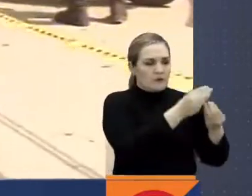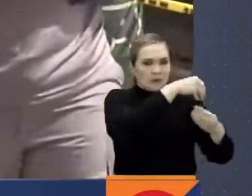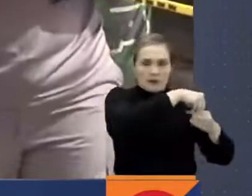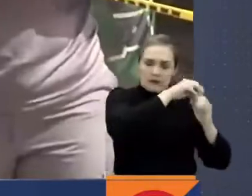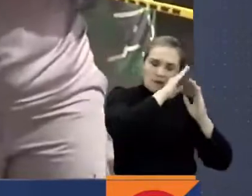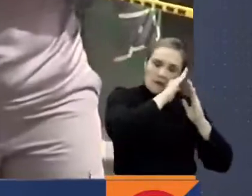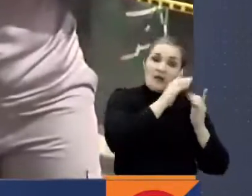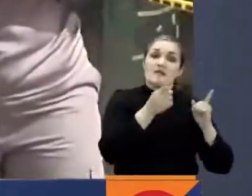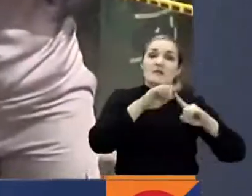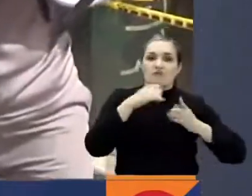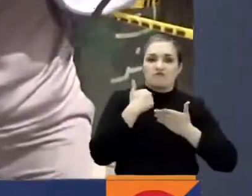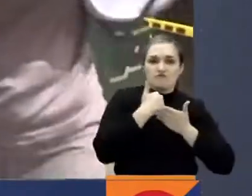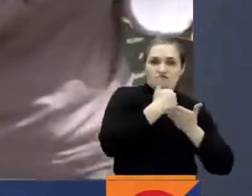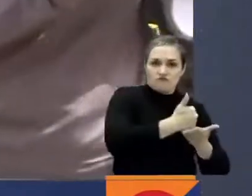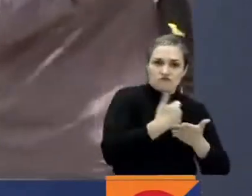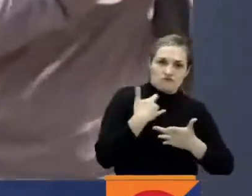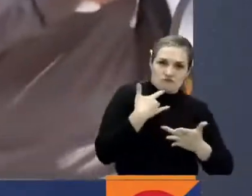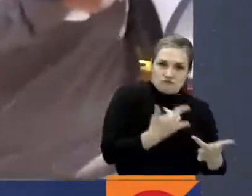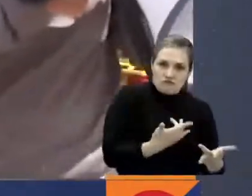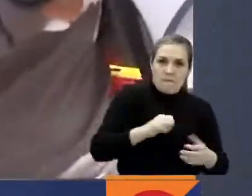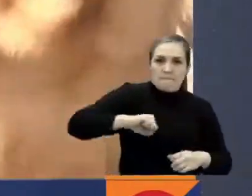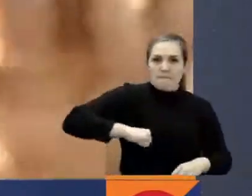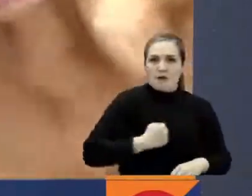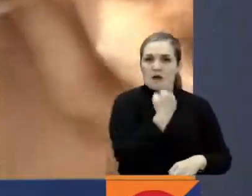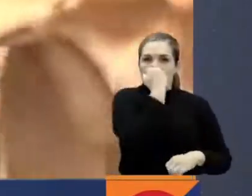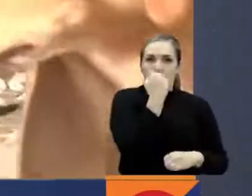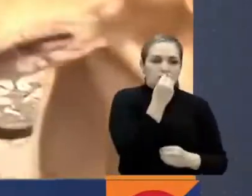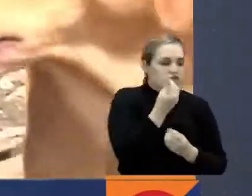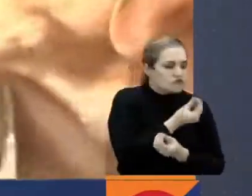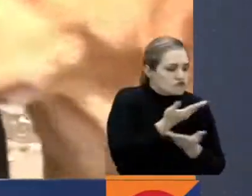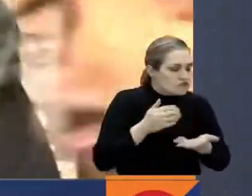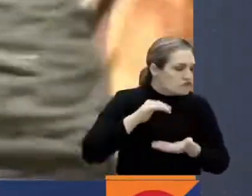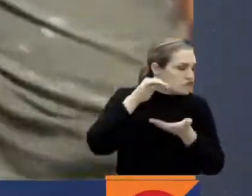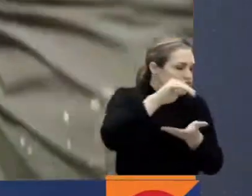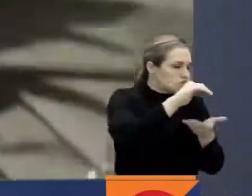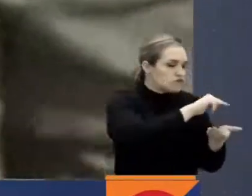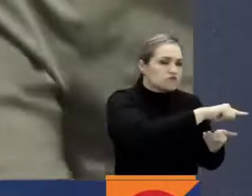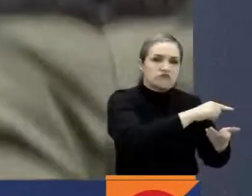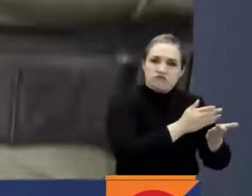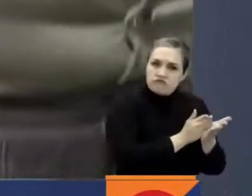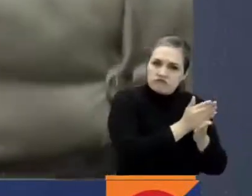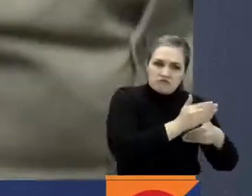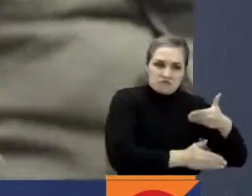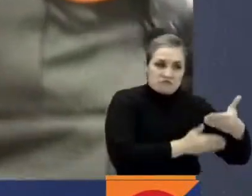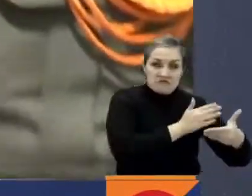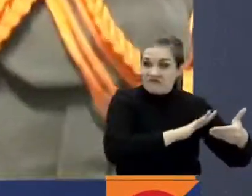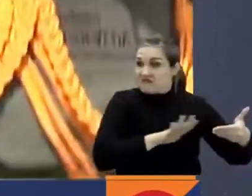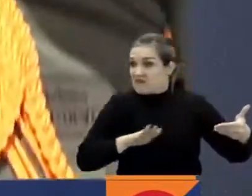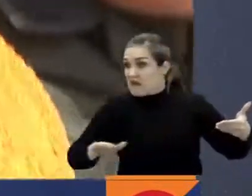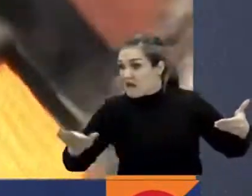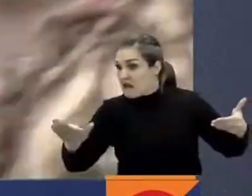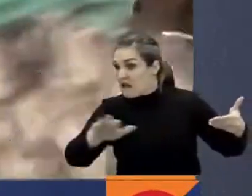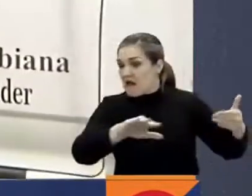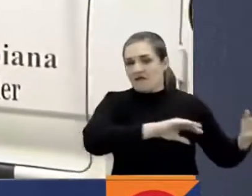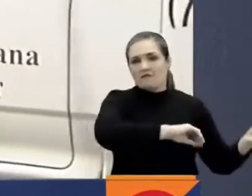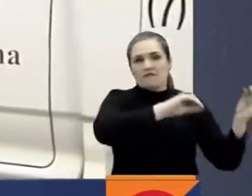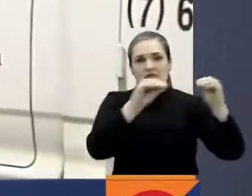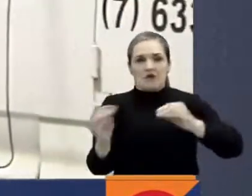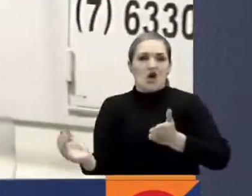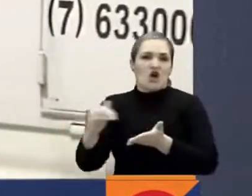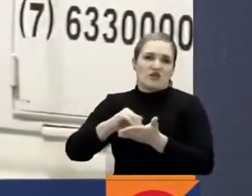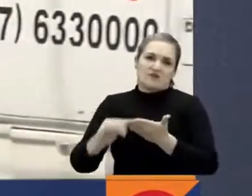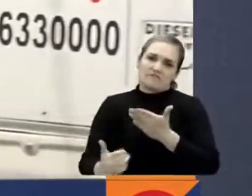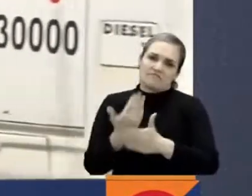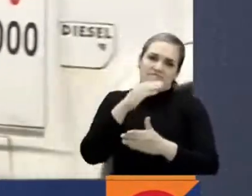entregar ayudas como también mercados para que estas familias puedan subsistir mientras puedan volver a tener un nuevo inicio luego de esta